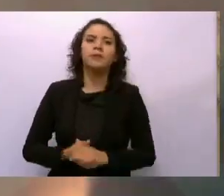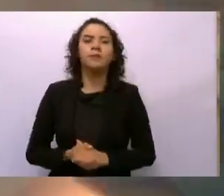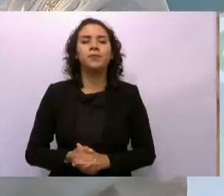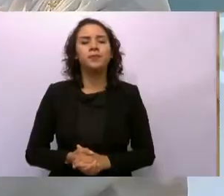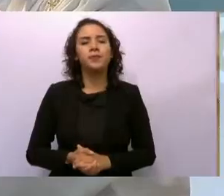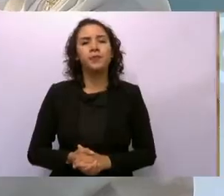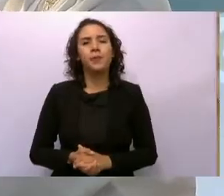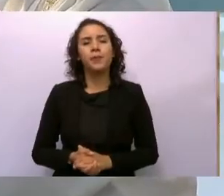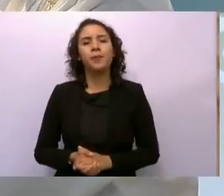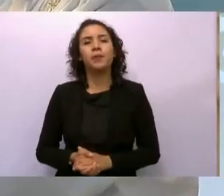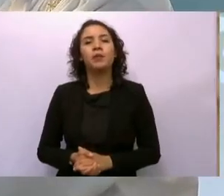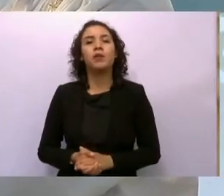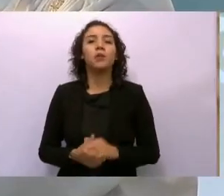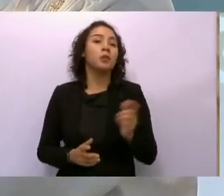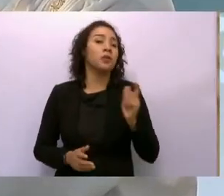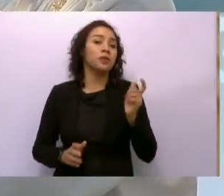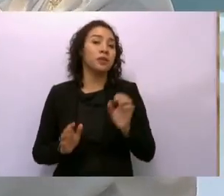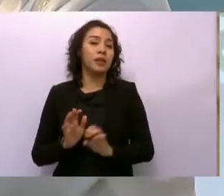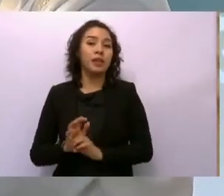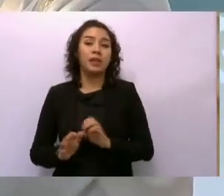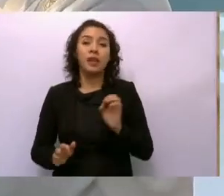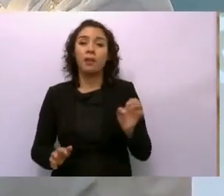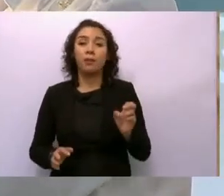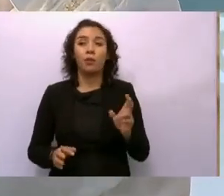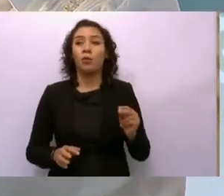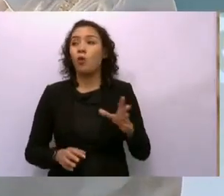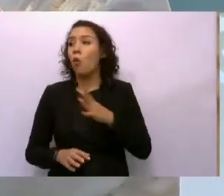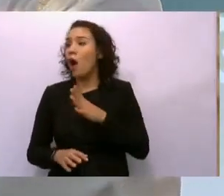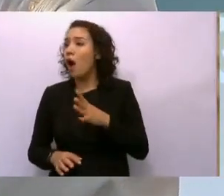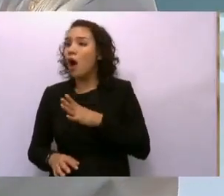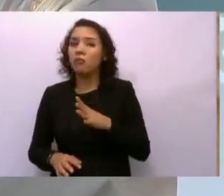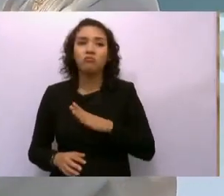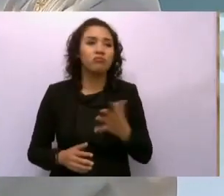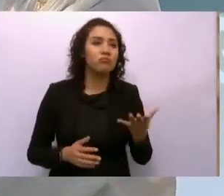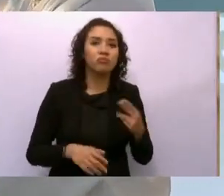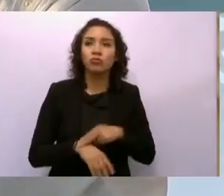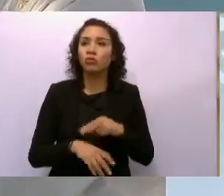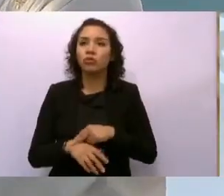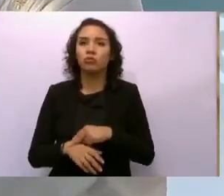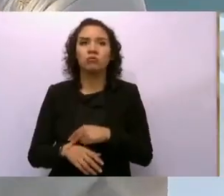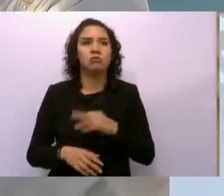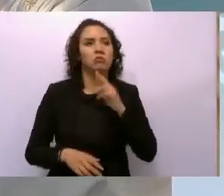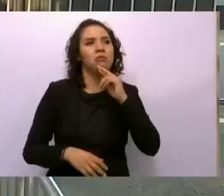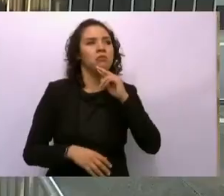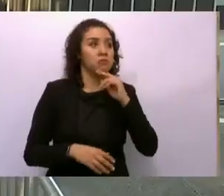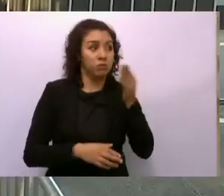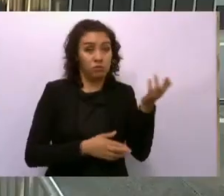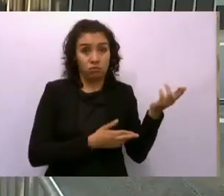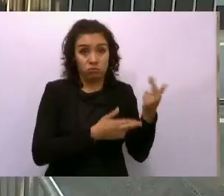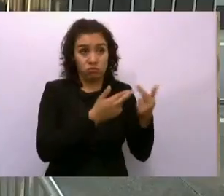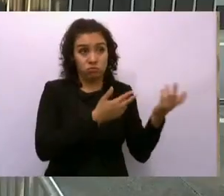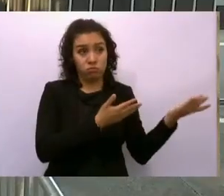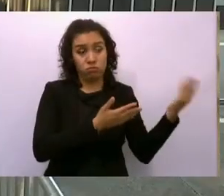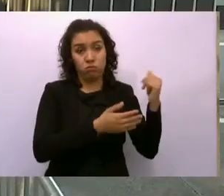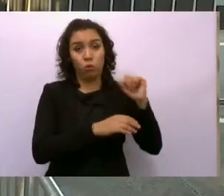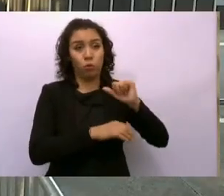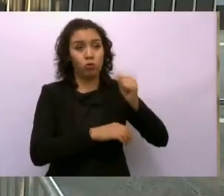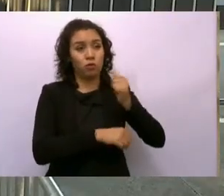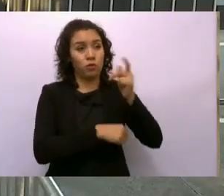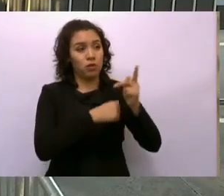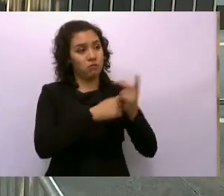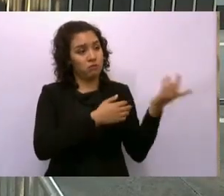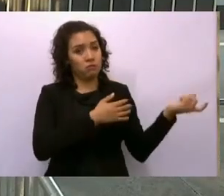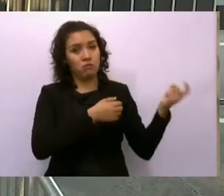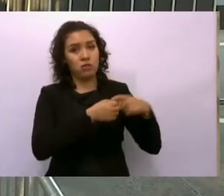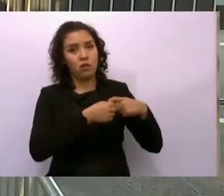y si no tenemos especialistas, los vamos a traer del extranjero, pues mejor que al